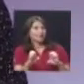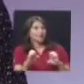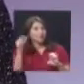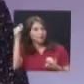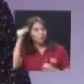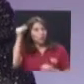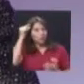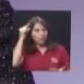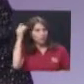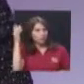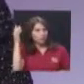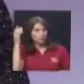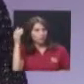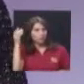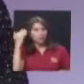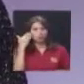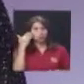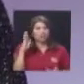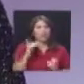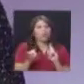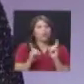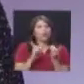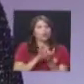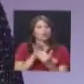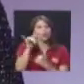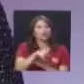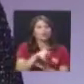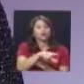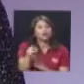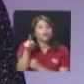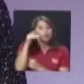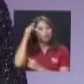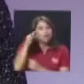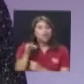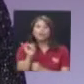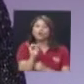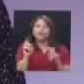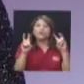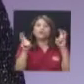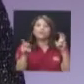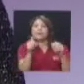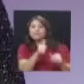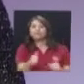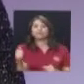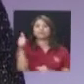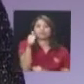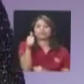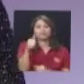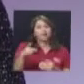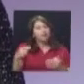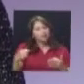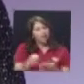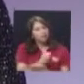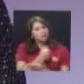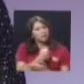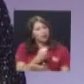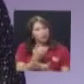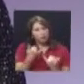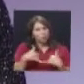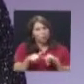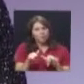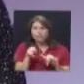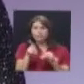gobierno y cuáles son los proyectos que ellos consideran prioritarios es una lástima que no se convoque sin embargo